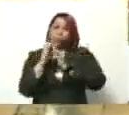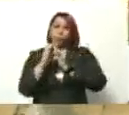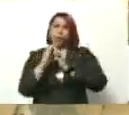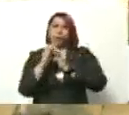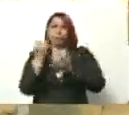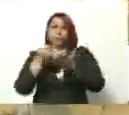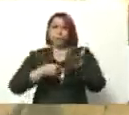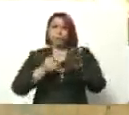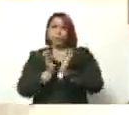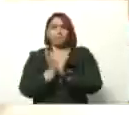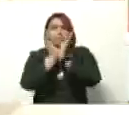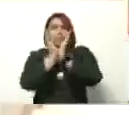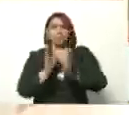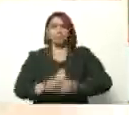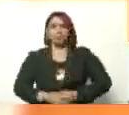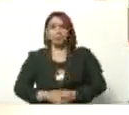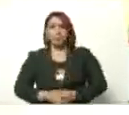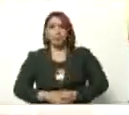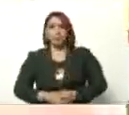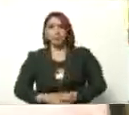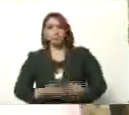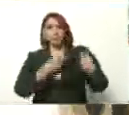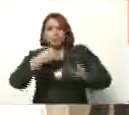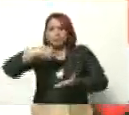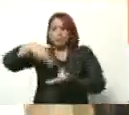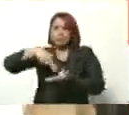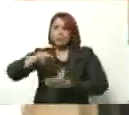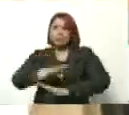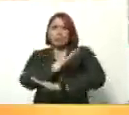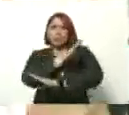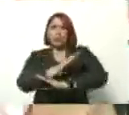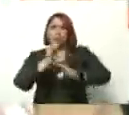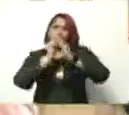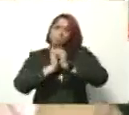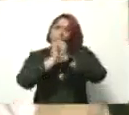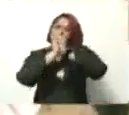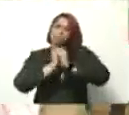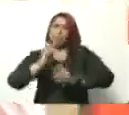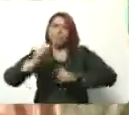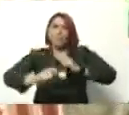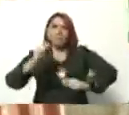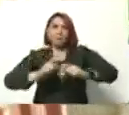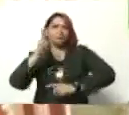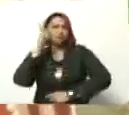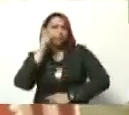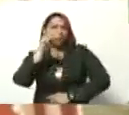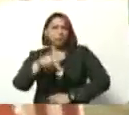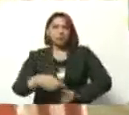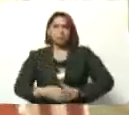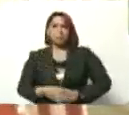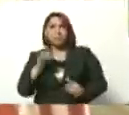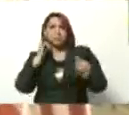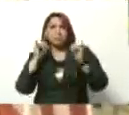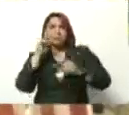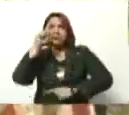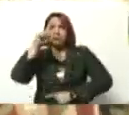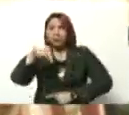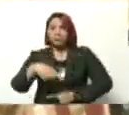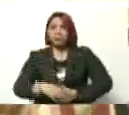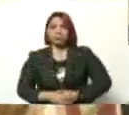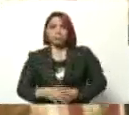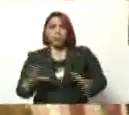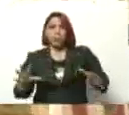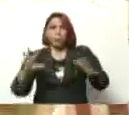inscripción representado con bailes cantos oraciones y tambor este ciclo festivo también se